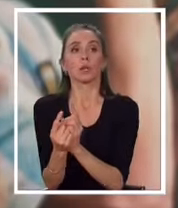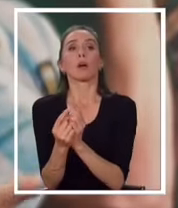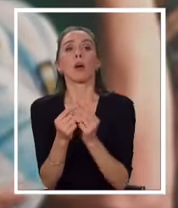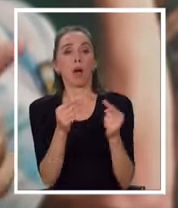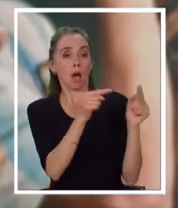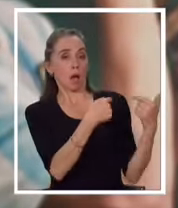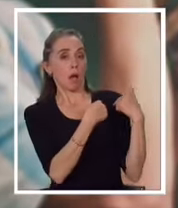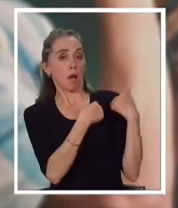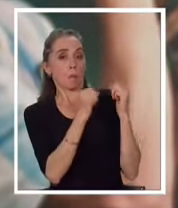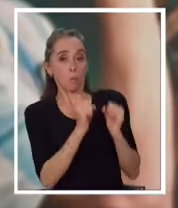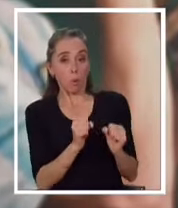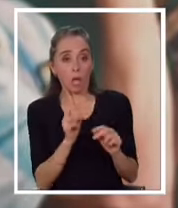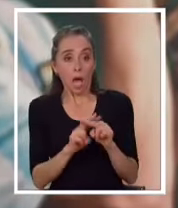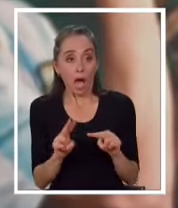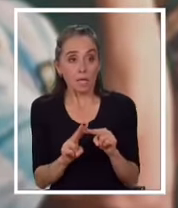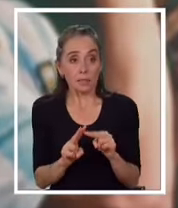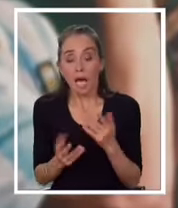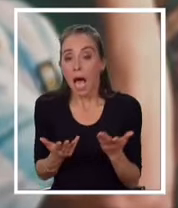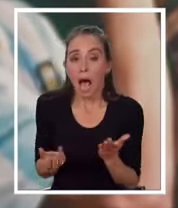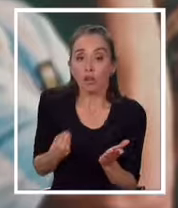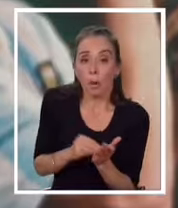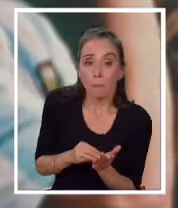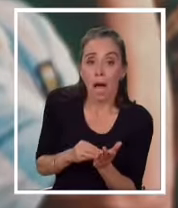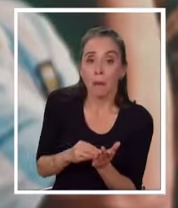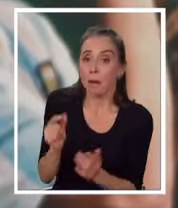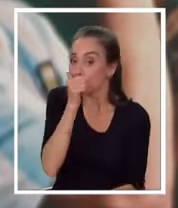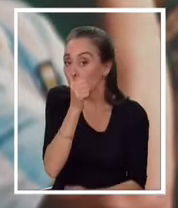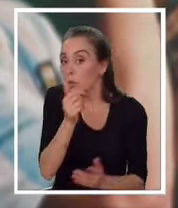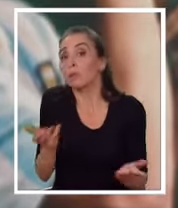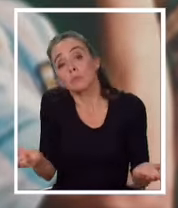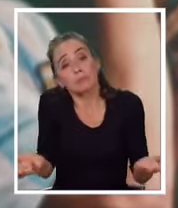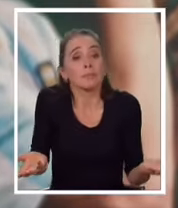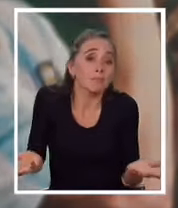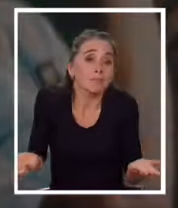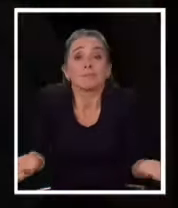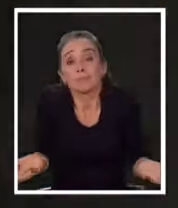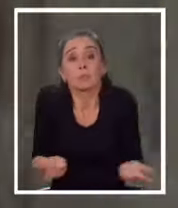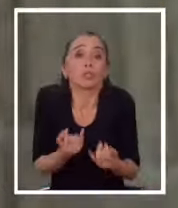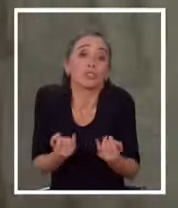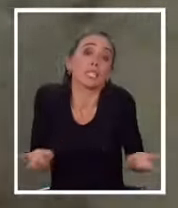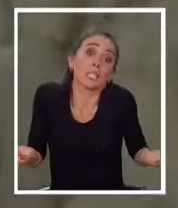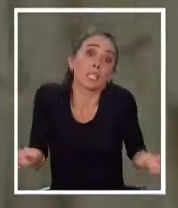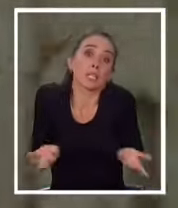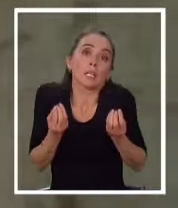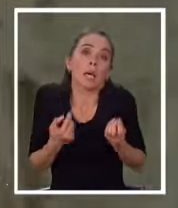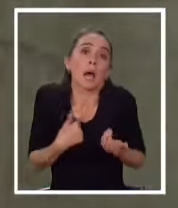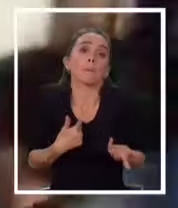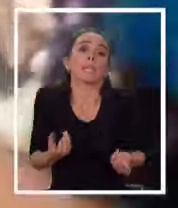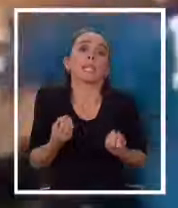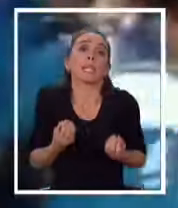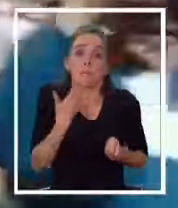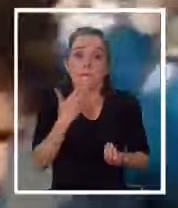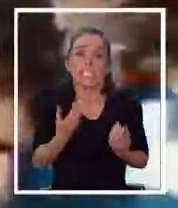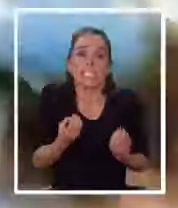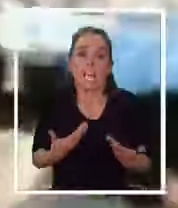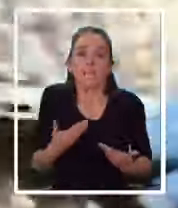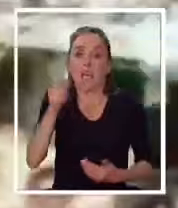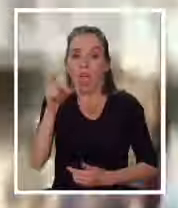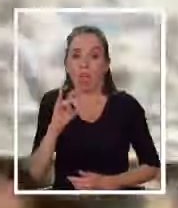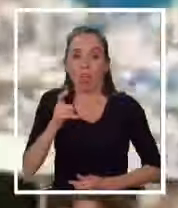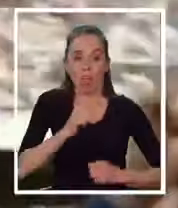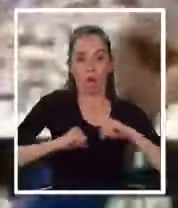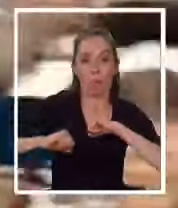haberlo hecho por ahí algo más para que no... Tal vez sí, porque a mí que me convenía un Diego